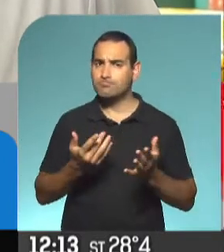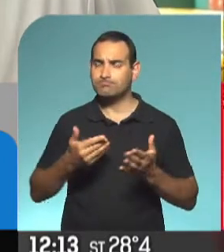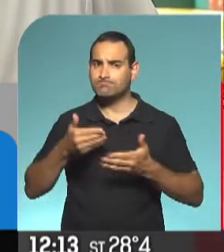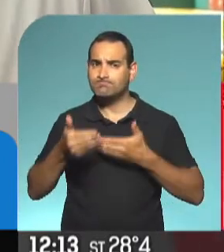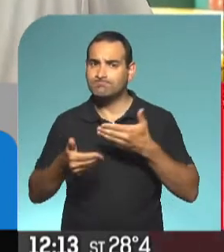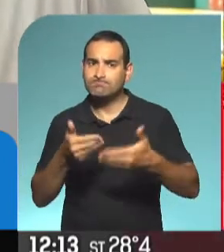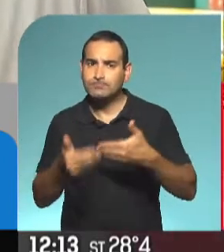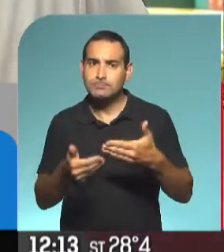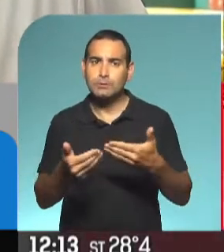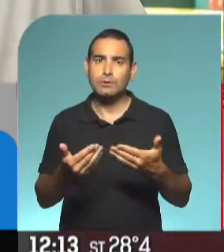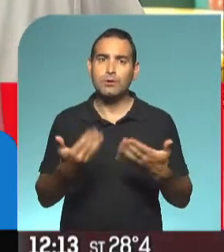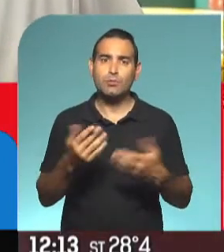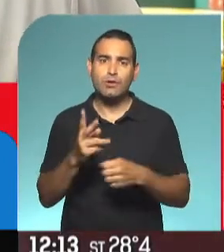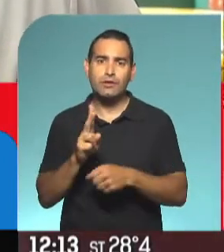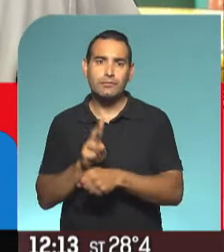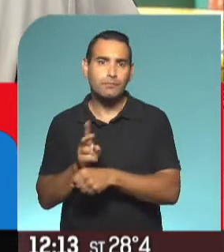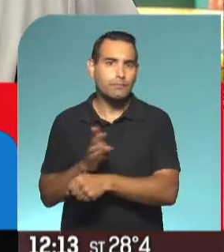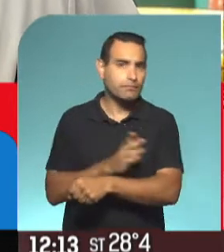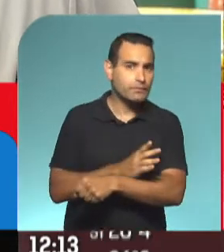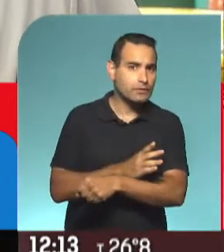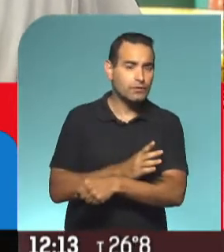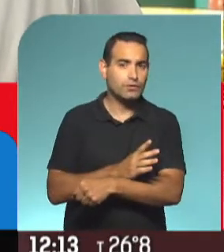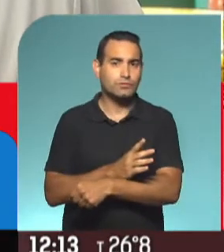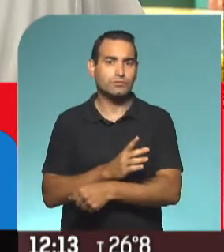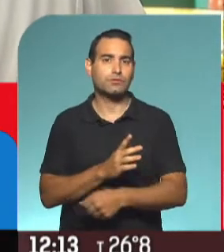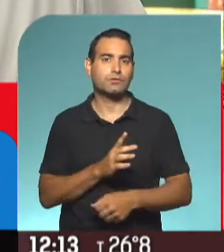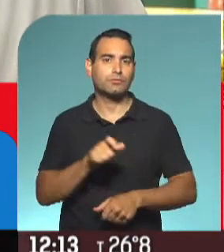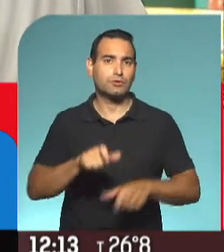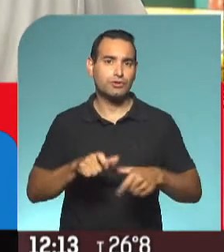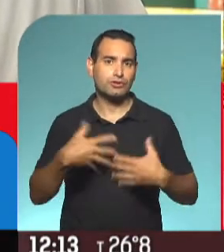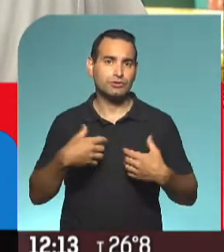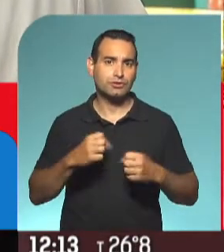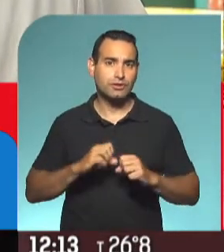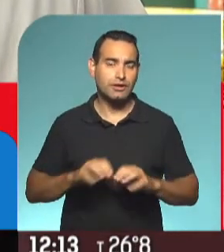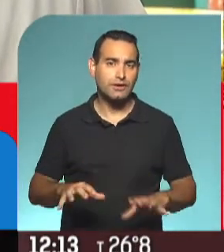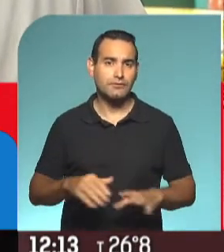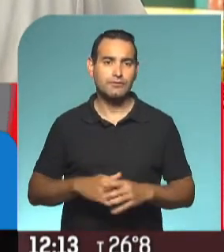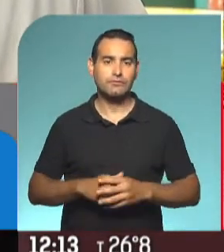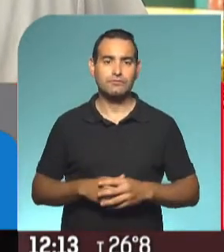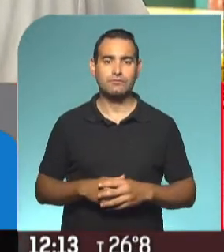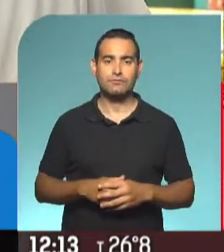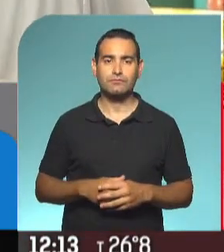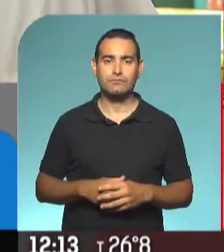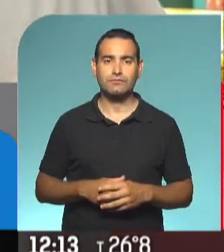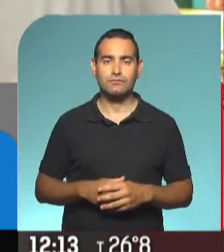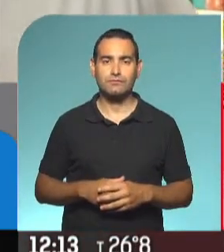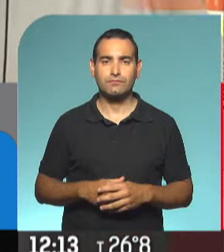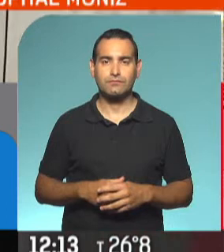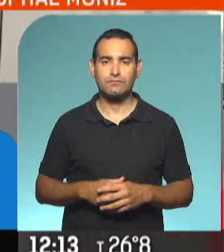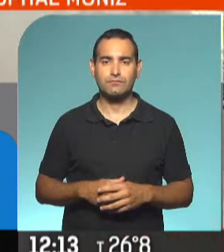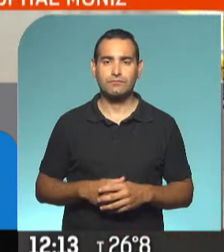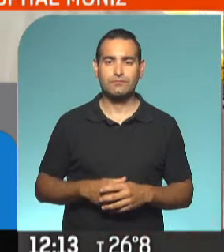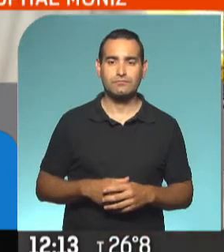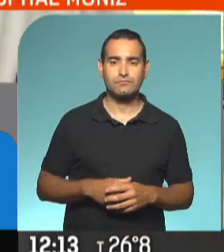algunas posibilidades de evitar que se generen casos graves? Digo esto al margen de la vacuna, ¿no? Sí, bueno, creo